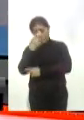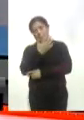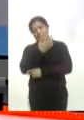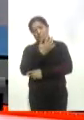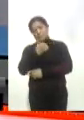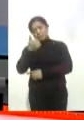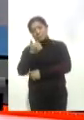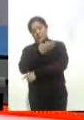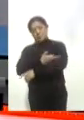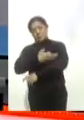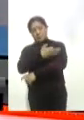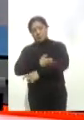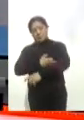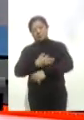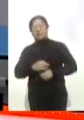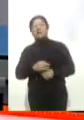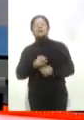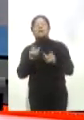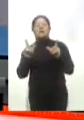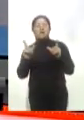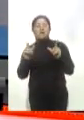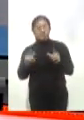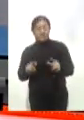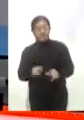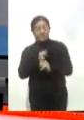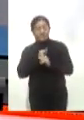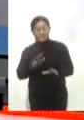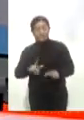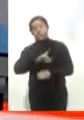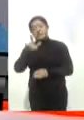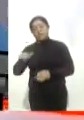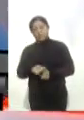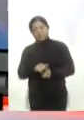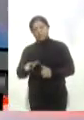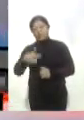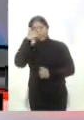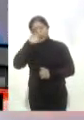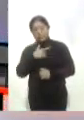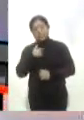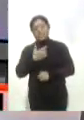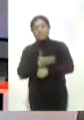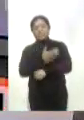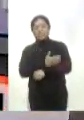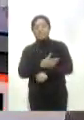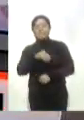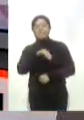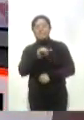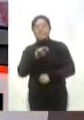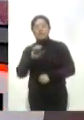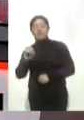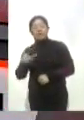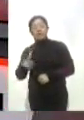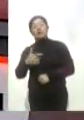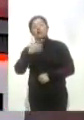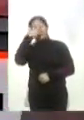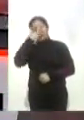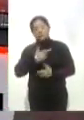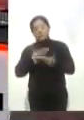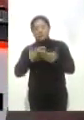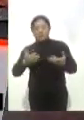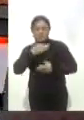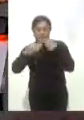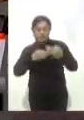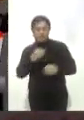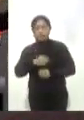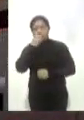17 y a las 18 horas nuestros cortes informativos y lo espera en la noche mi compañero Mario Romero en la tercera emisión de Ahora Noticias.